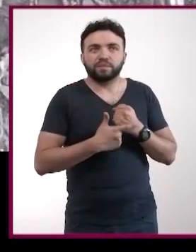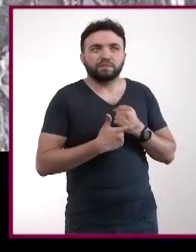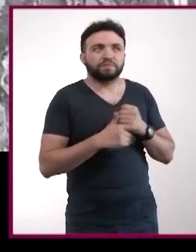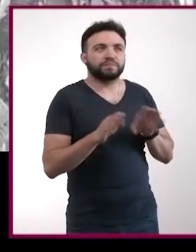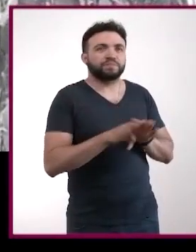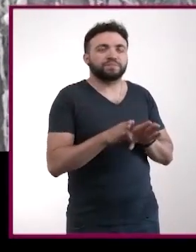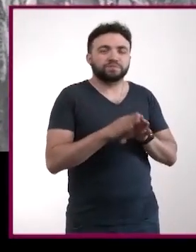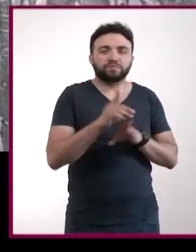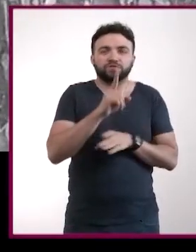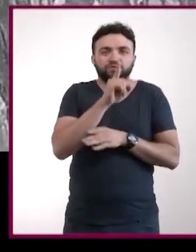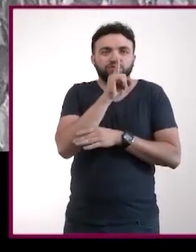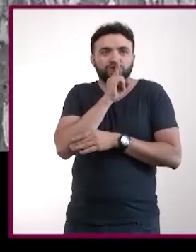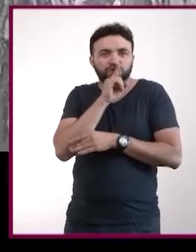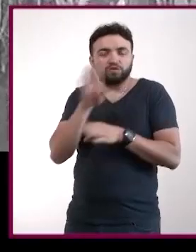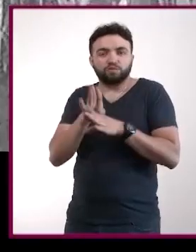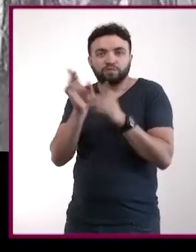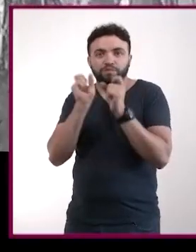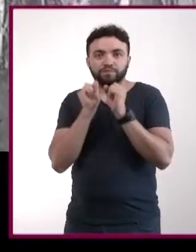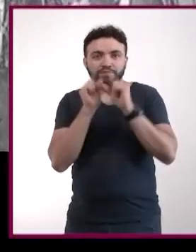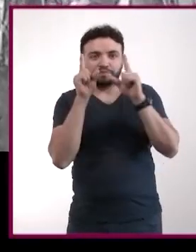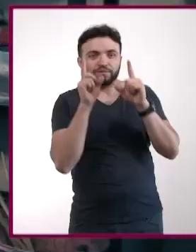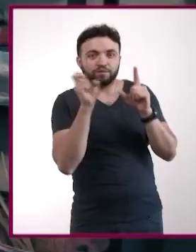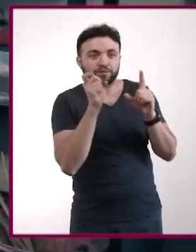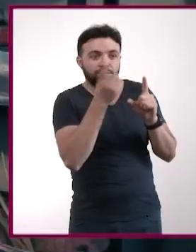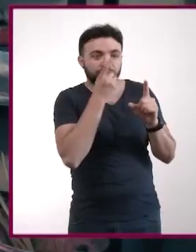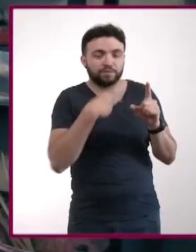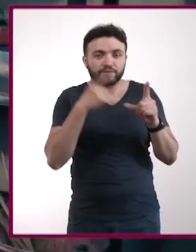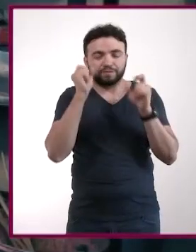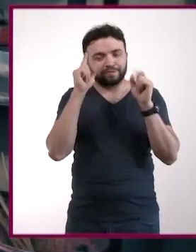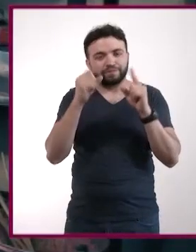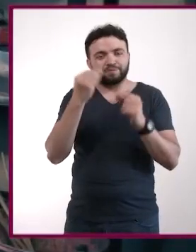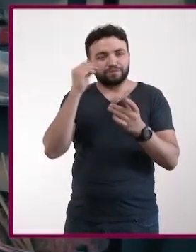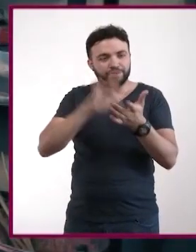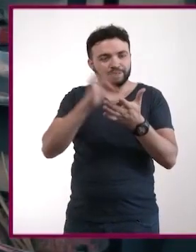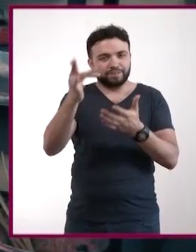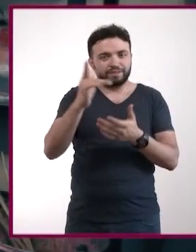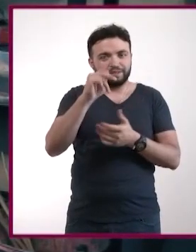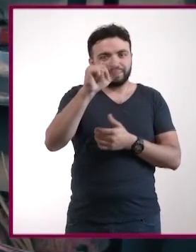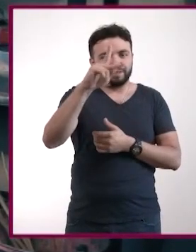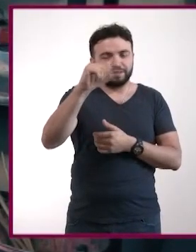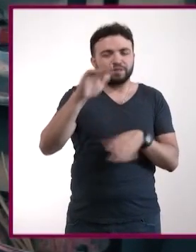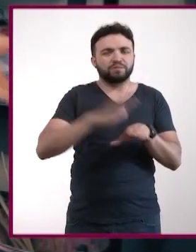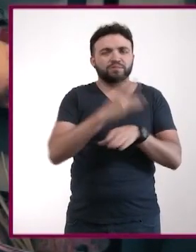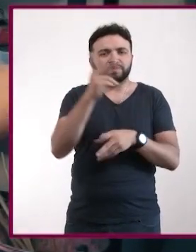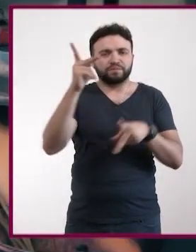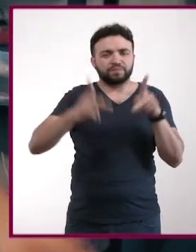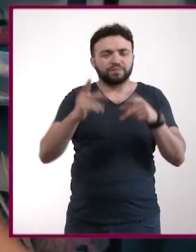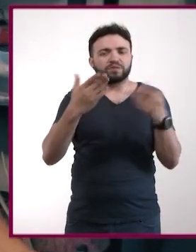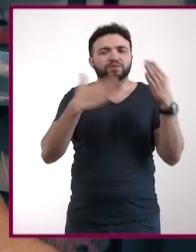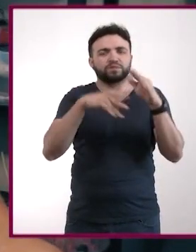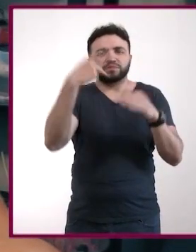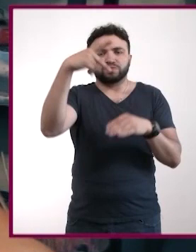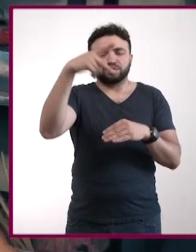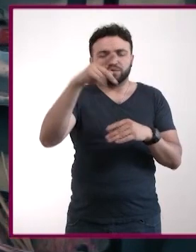Algo enigmático, ¿no? Muchas gracias, Taka, por platicarnos sobre tus procesos,